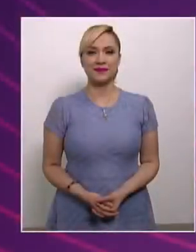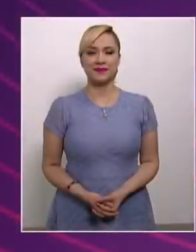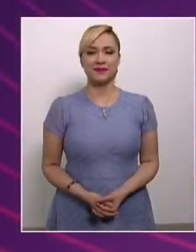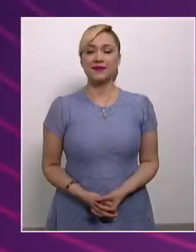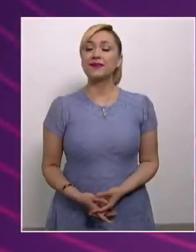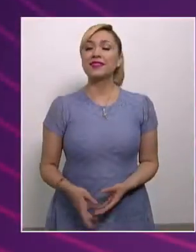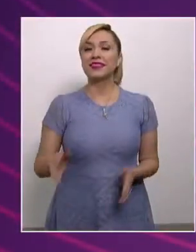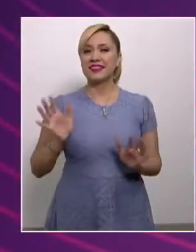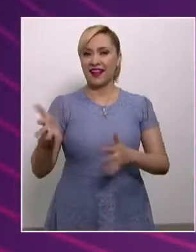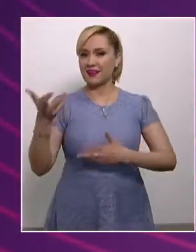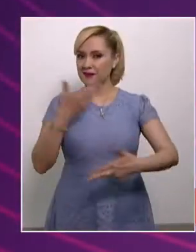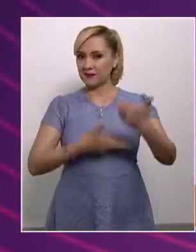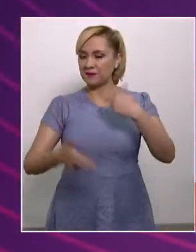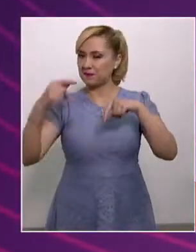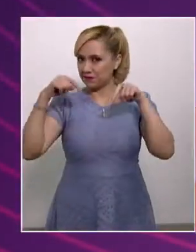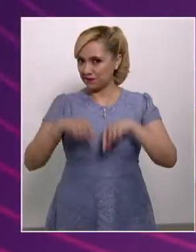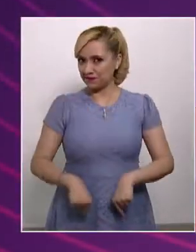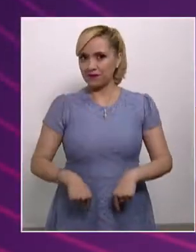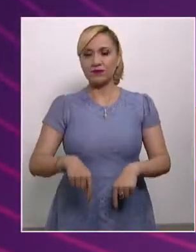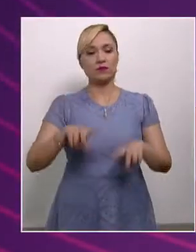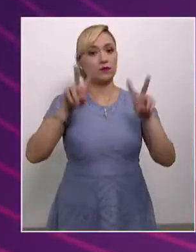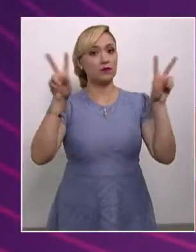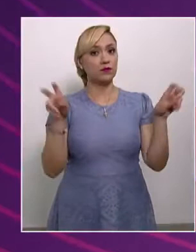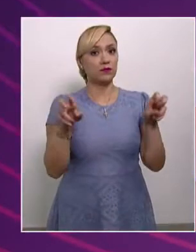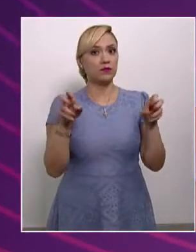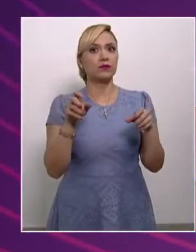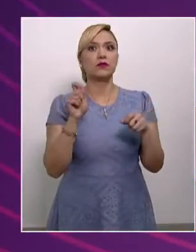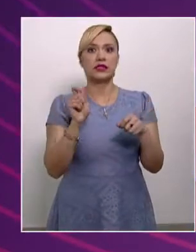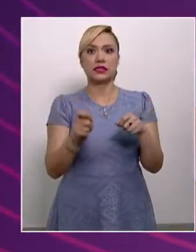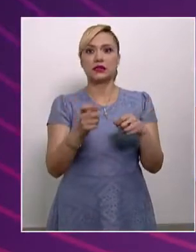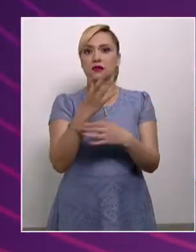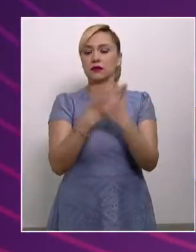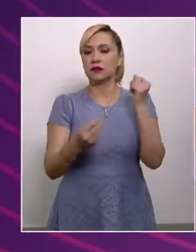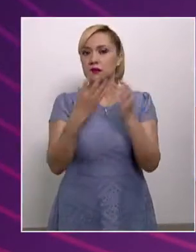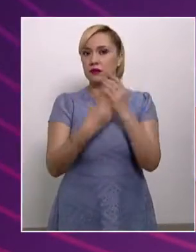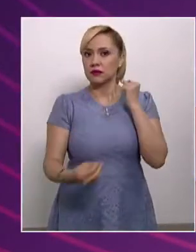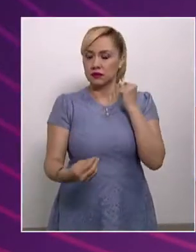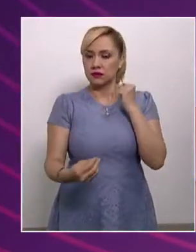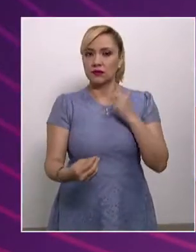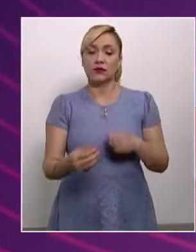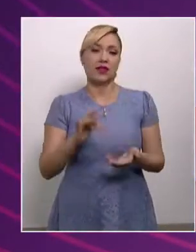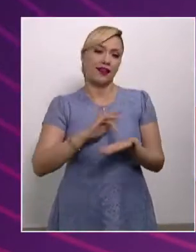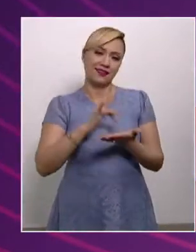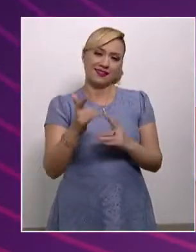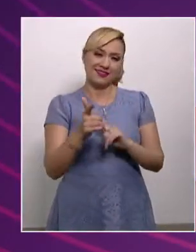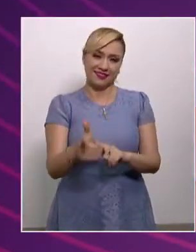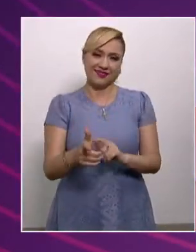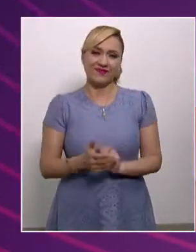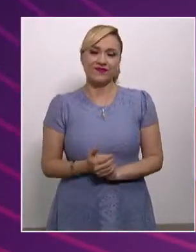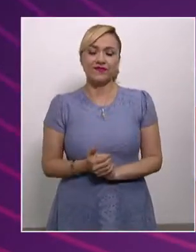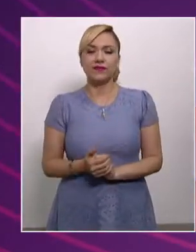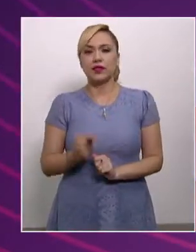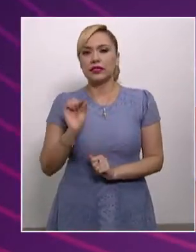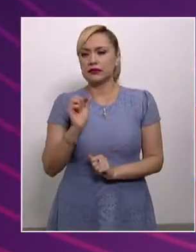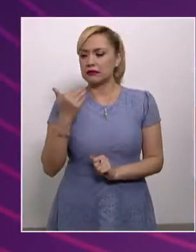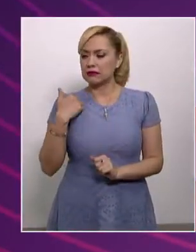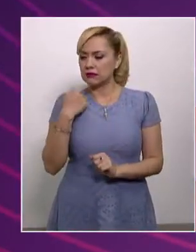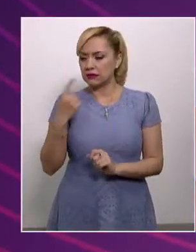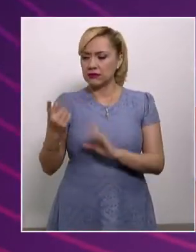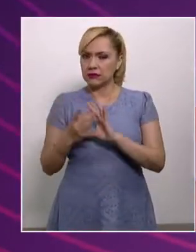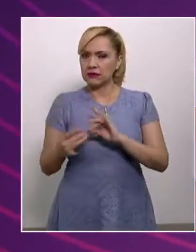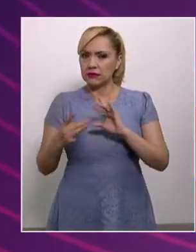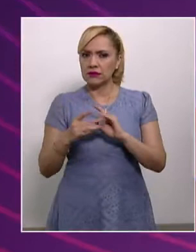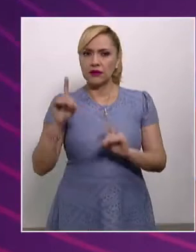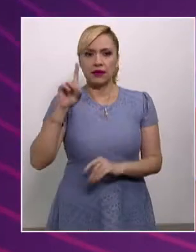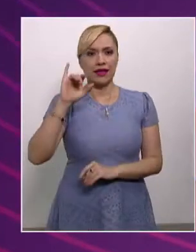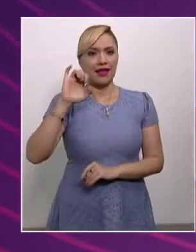¿Qué tal? Estamos de vuelta en Con los Refugiados. Gracias por seguir con nosotros. Estábamos hablando hace un momento con Diego, que nos